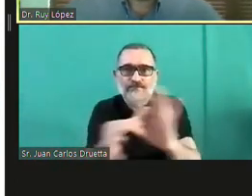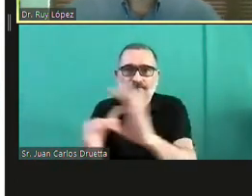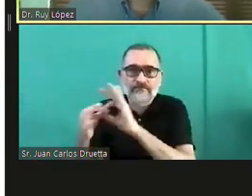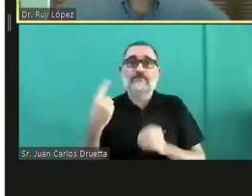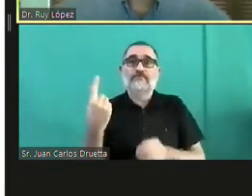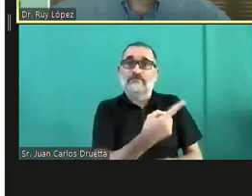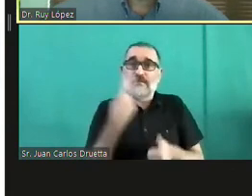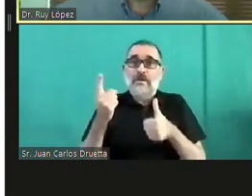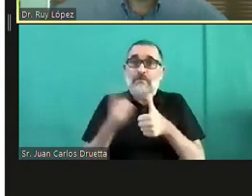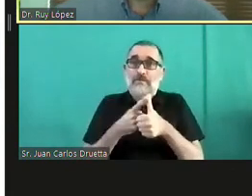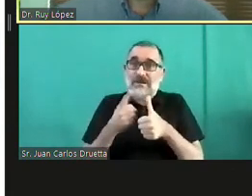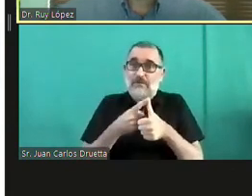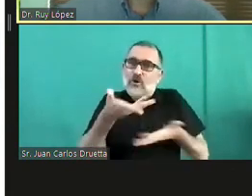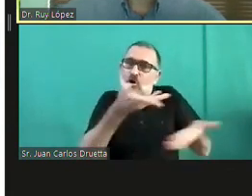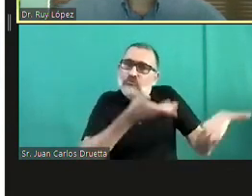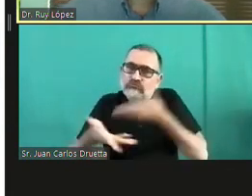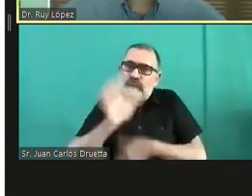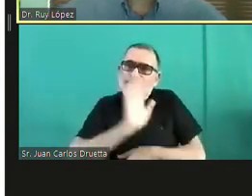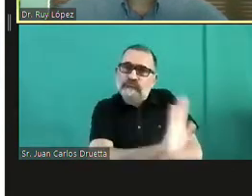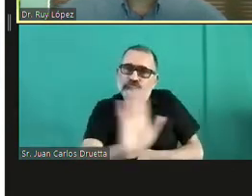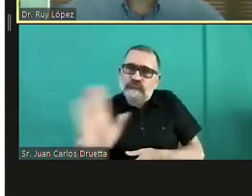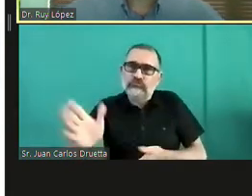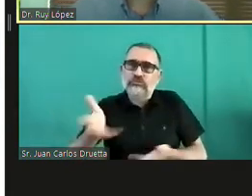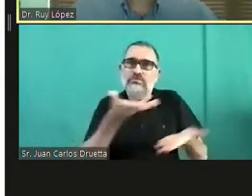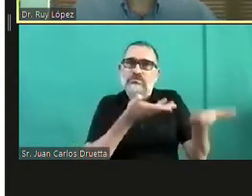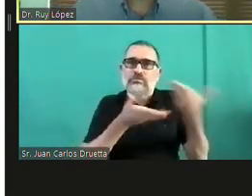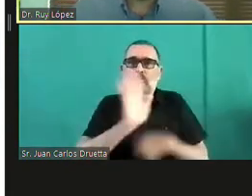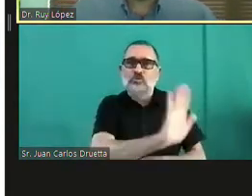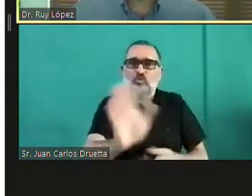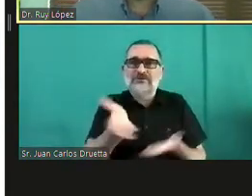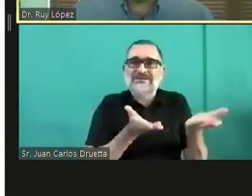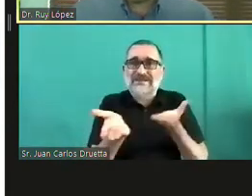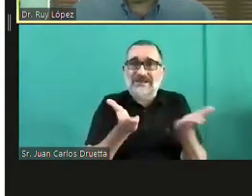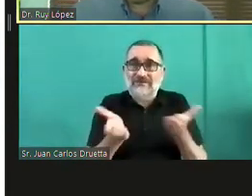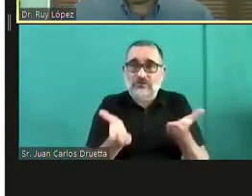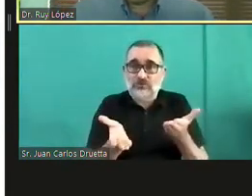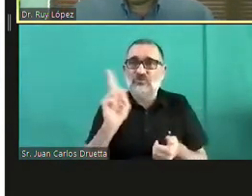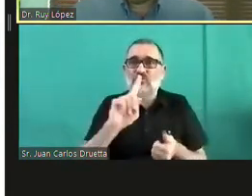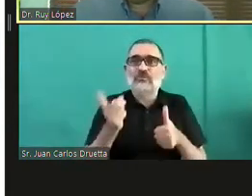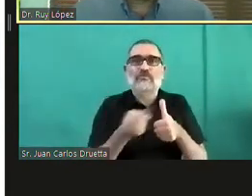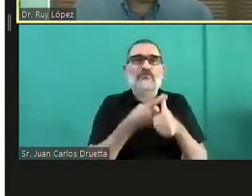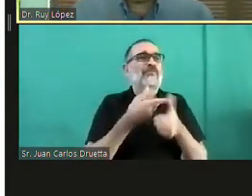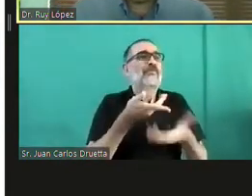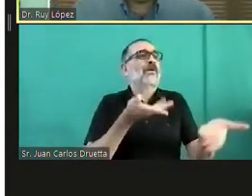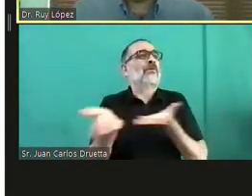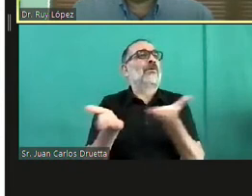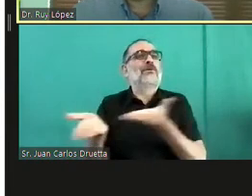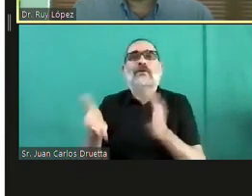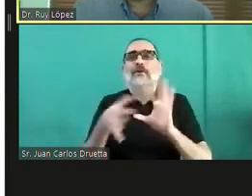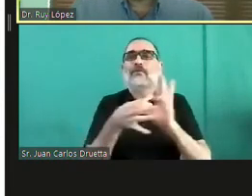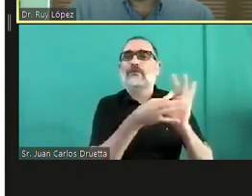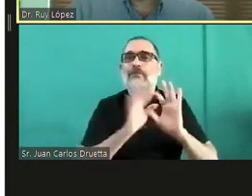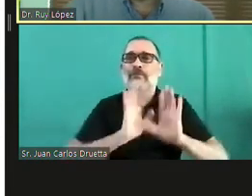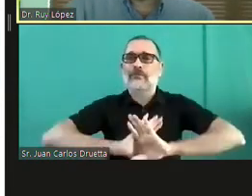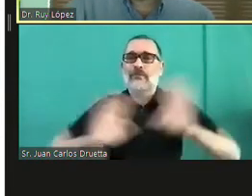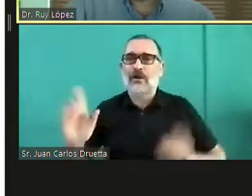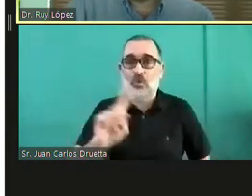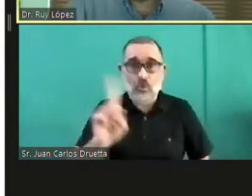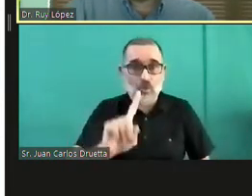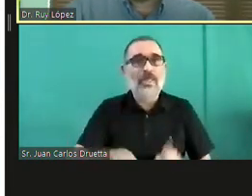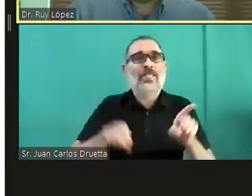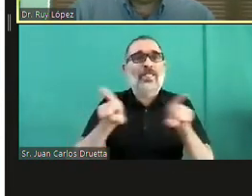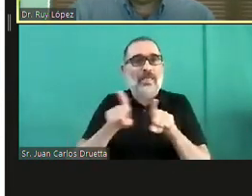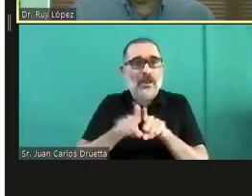médicos y medicamentos gratuitos para todos ellos de manera universal independientemente de su situación